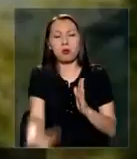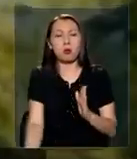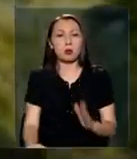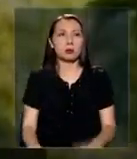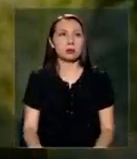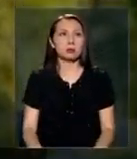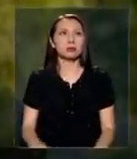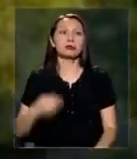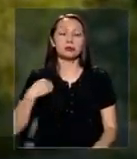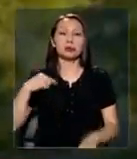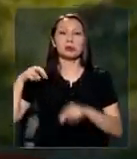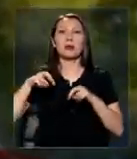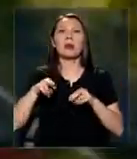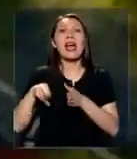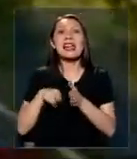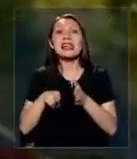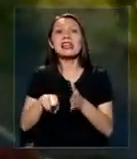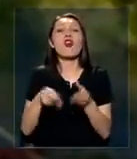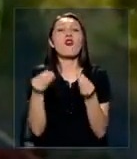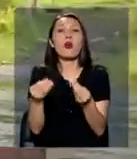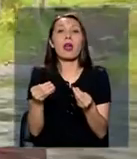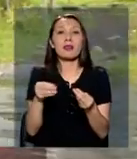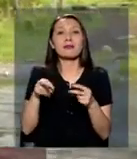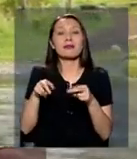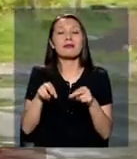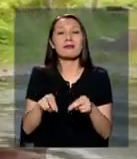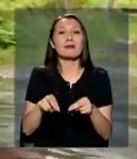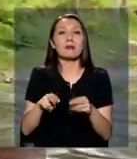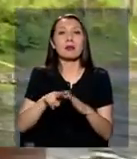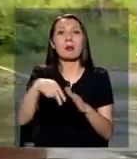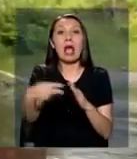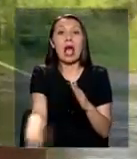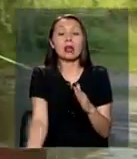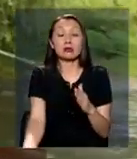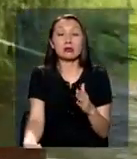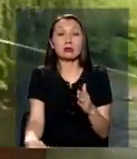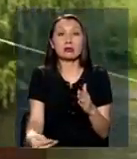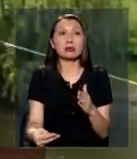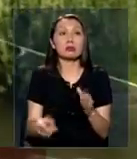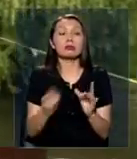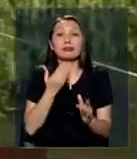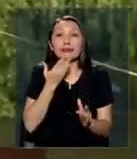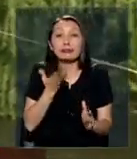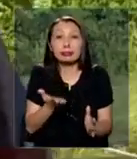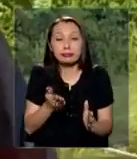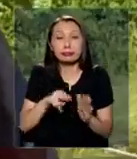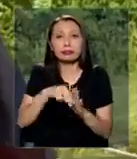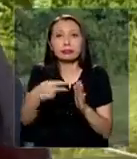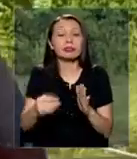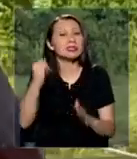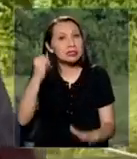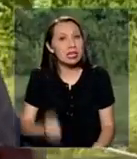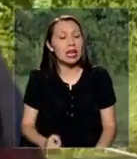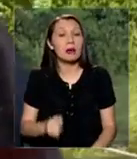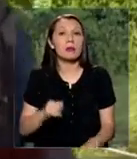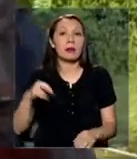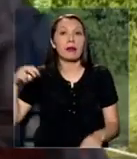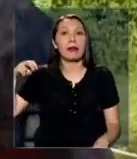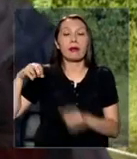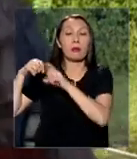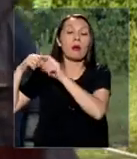Se me cayó, veníamos de Río Bueno y se me cayó al río por casualidad, se me pasó a caer. Siempre tenemos que pasar por aquí para